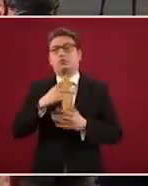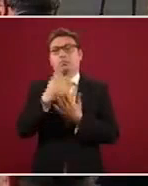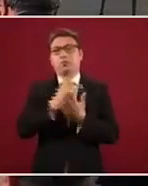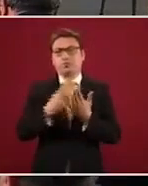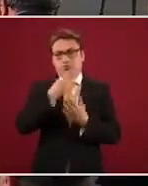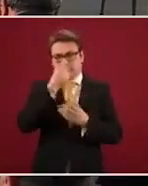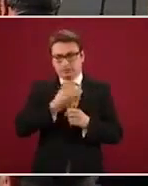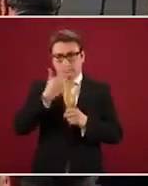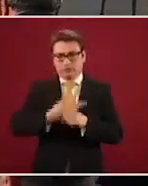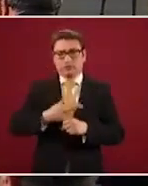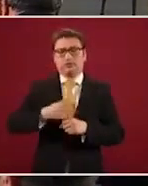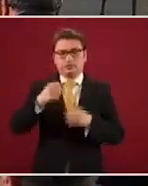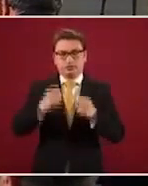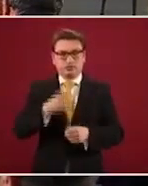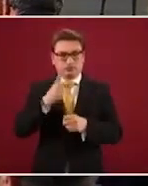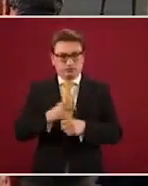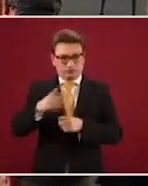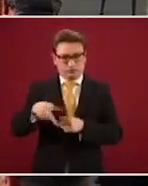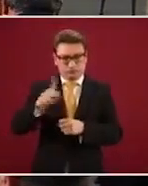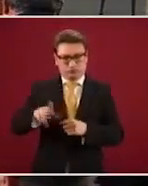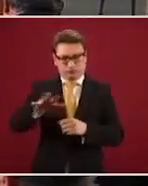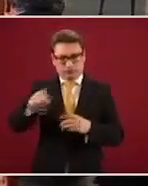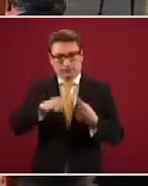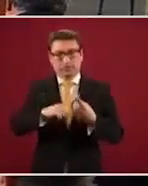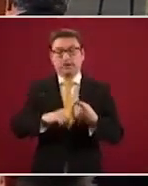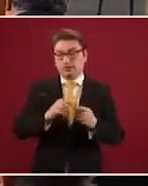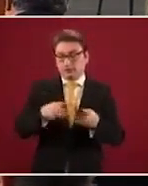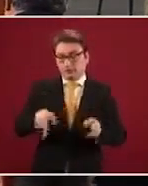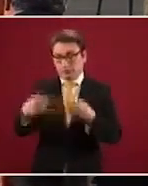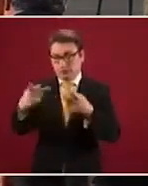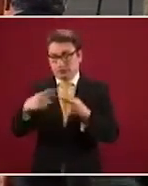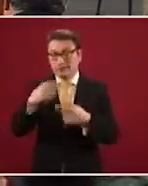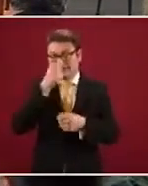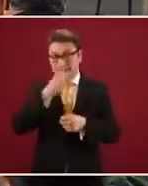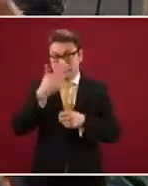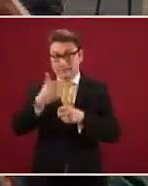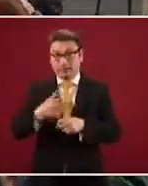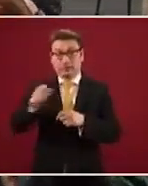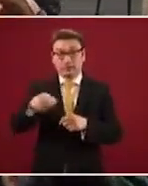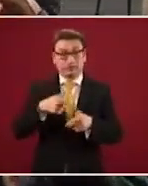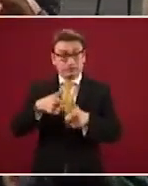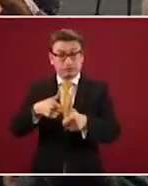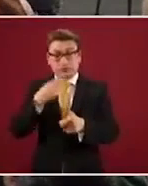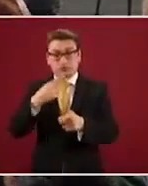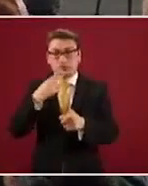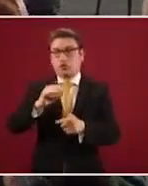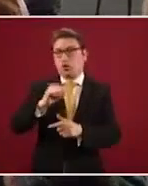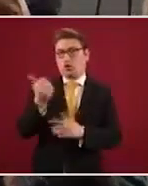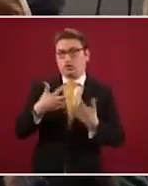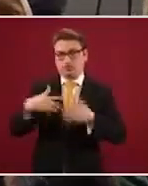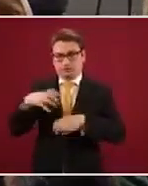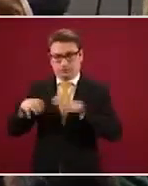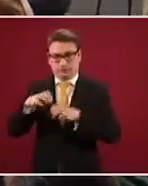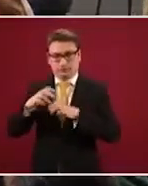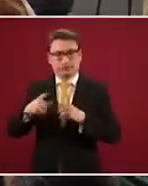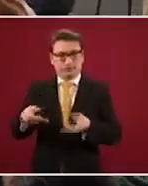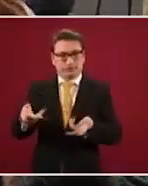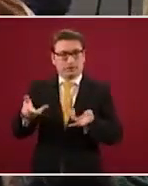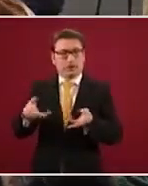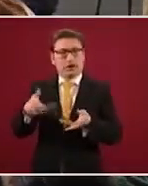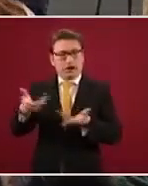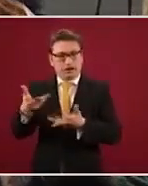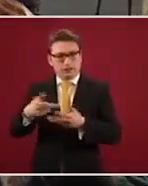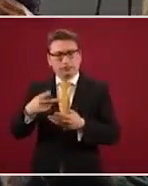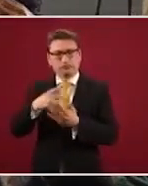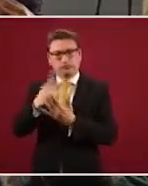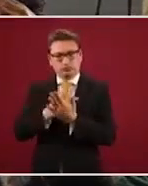Seguridad Pública. Software que después sigue siendo utilizado no por la Secretaría de Seguridad Pública, sino por una empresa particular, GLAC.